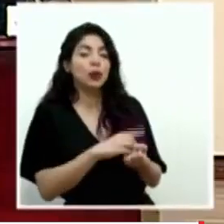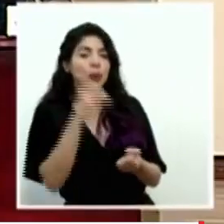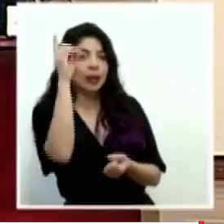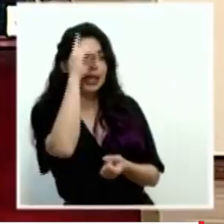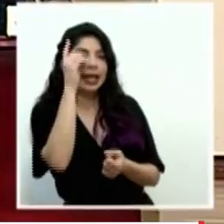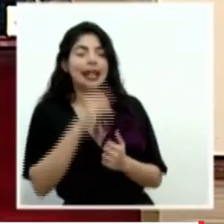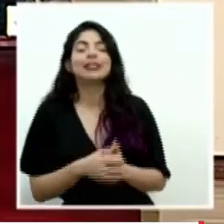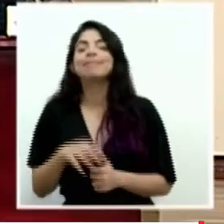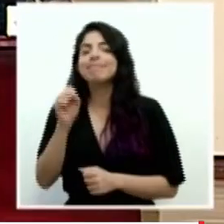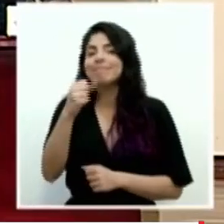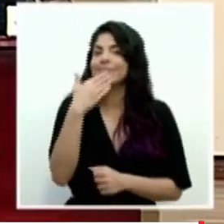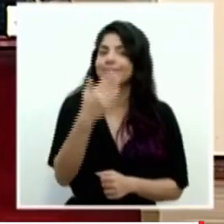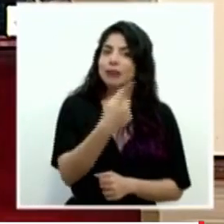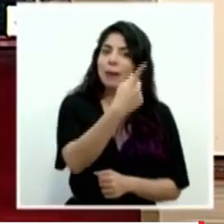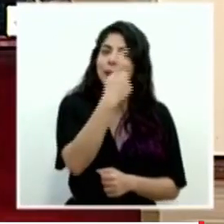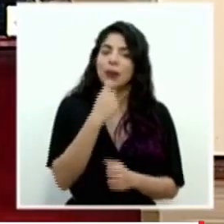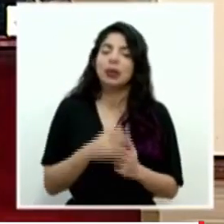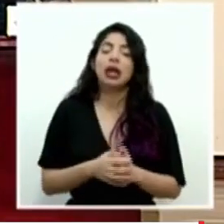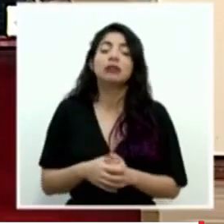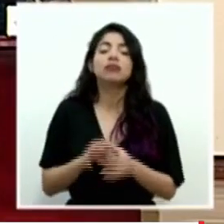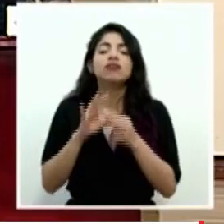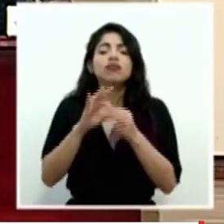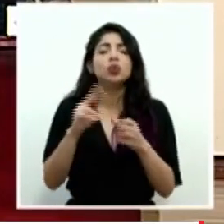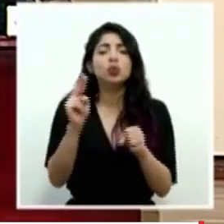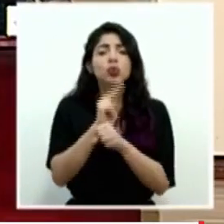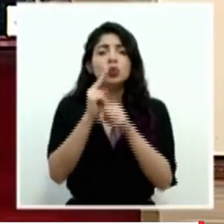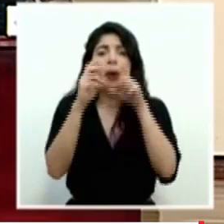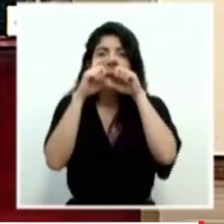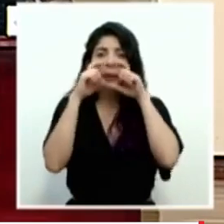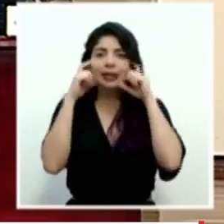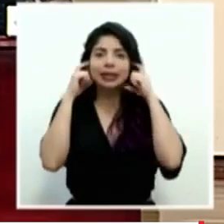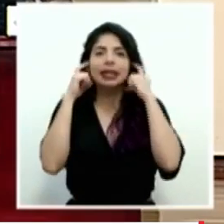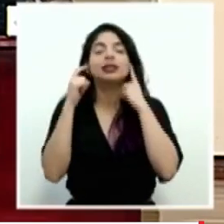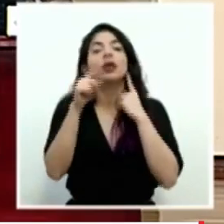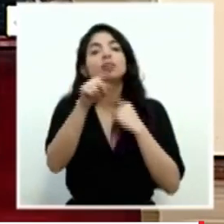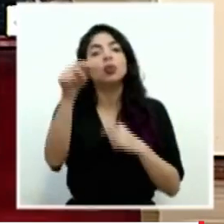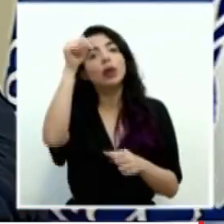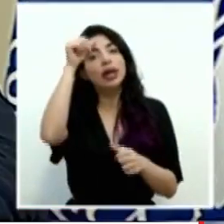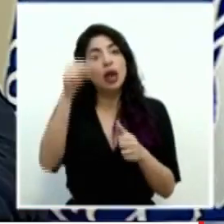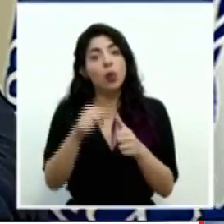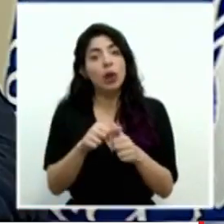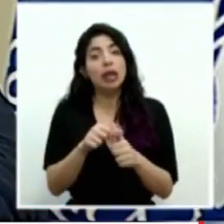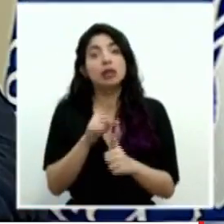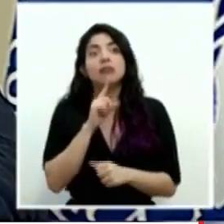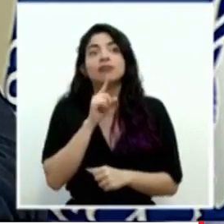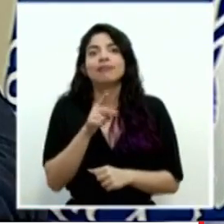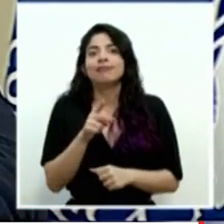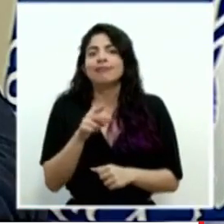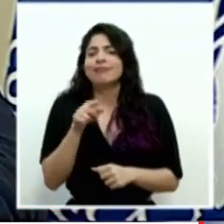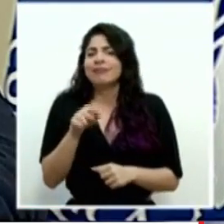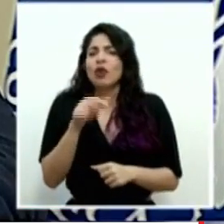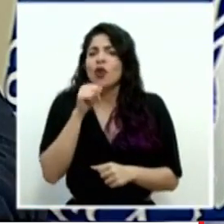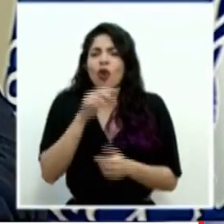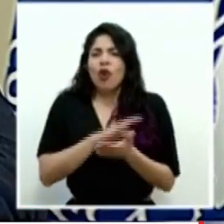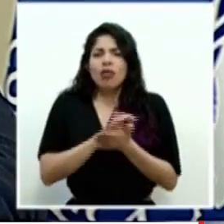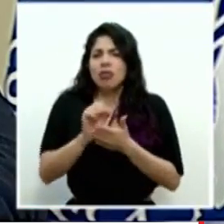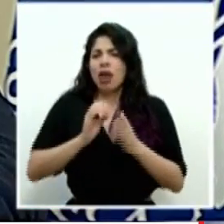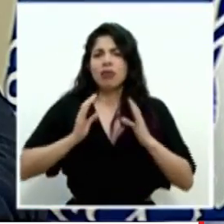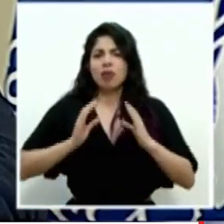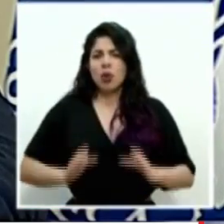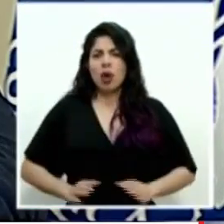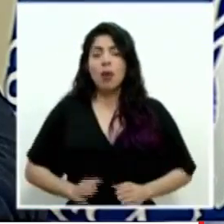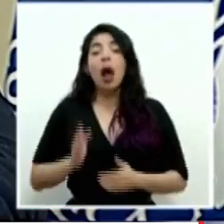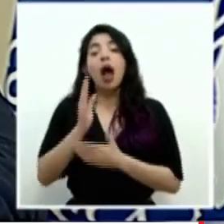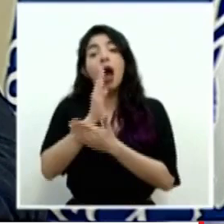Salas. Sí, gracias por su pregunta, Paola. Con respecto al uso de mascarillas, recordemos, en realidad no daña al organismo.